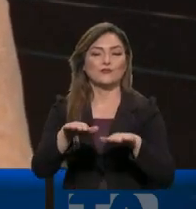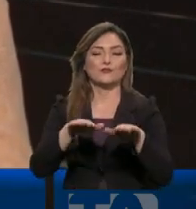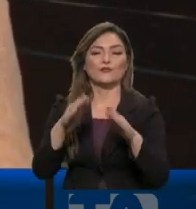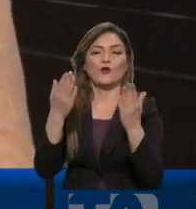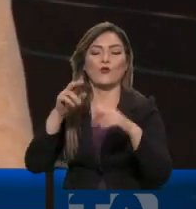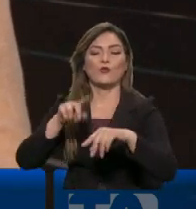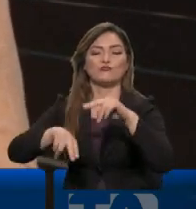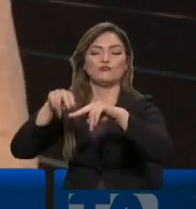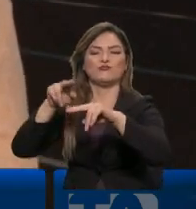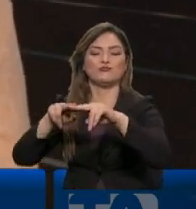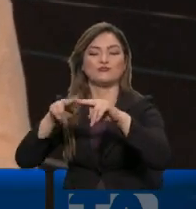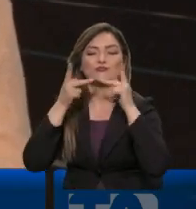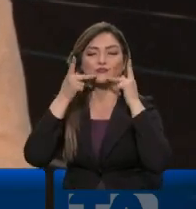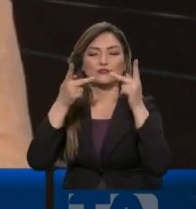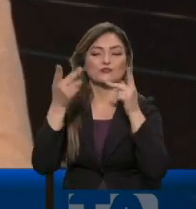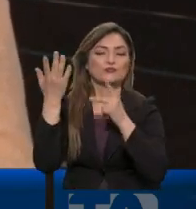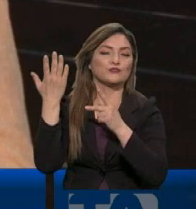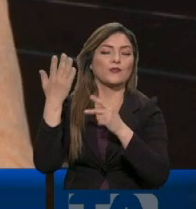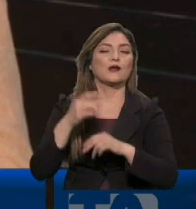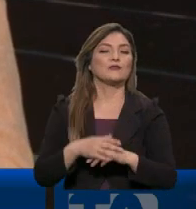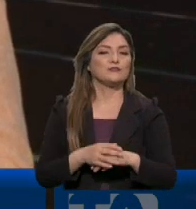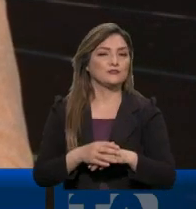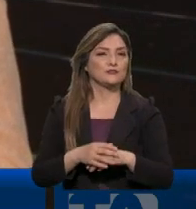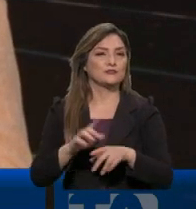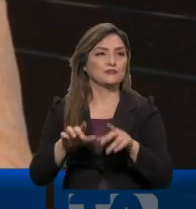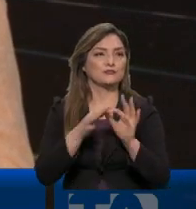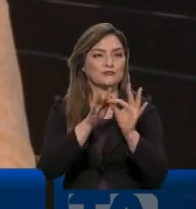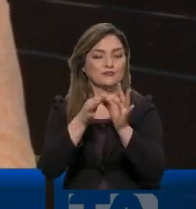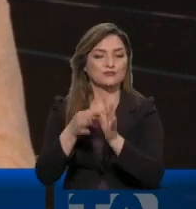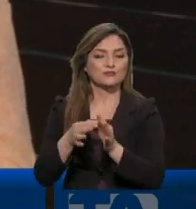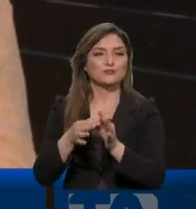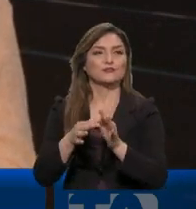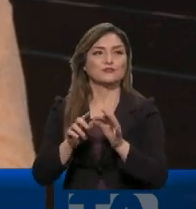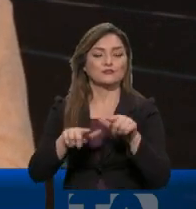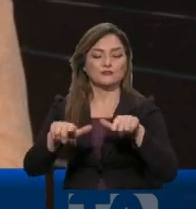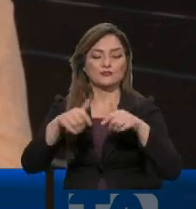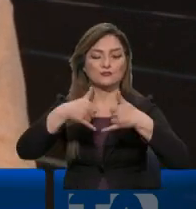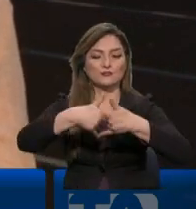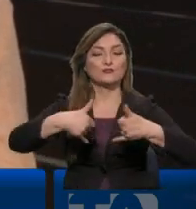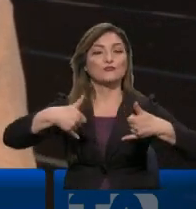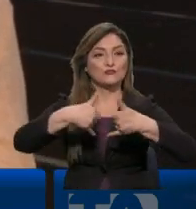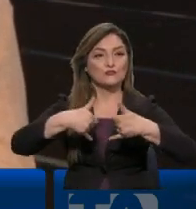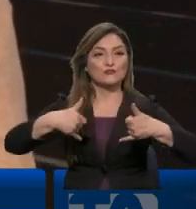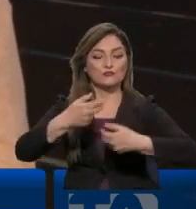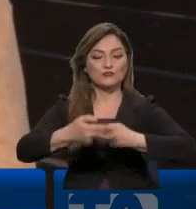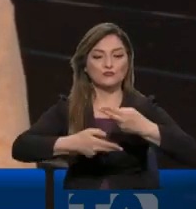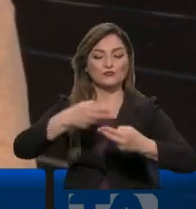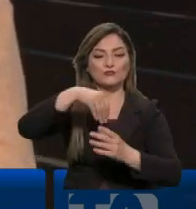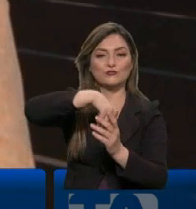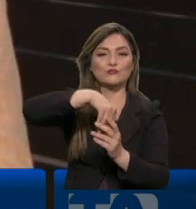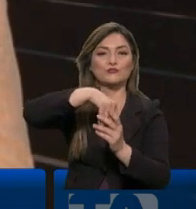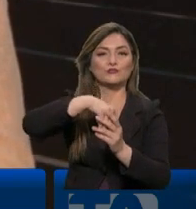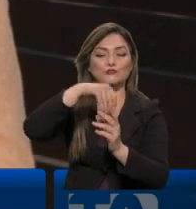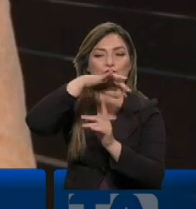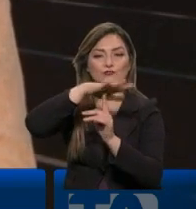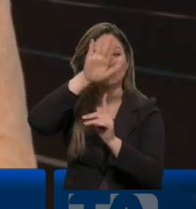obras públicas, porque durante el último tiempo ellos han realizado algunas mejoras en los locales comerciales que se encuentran dentro del Parque La